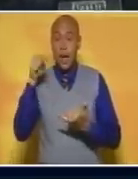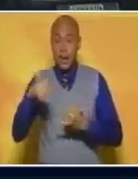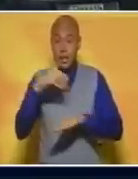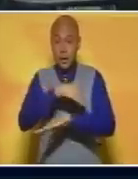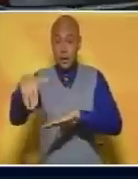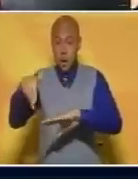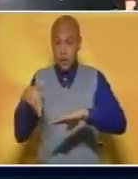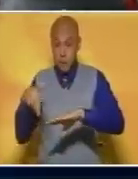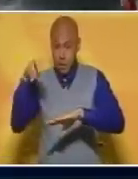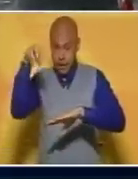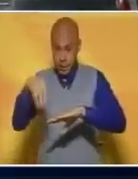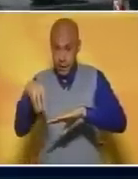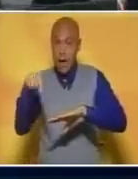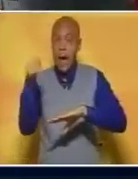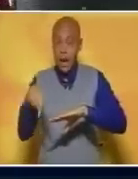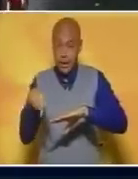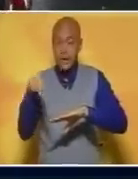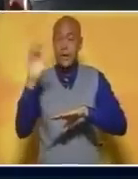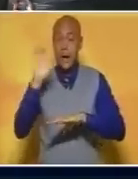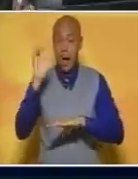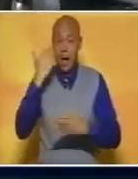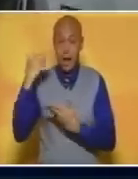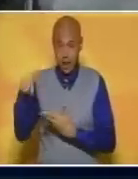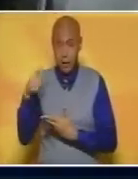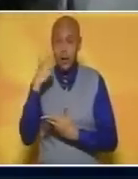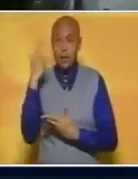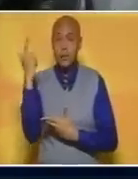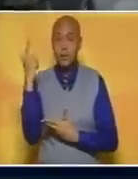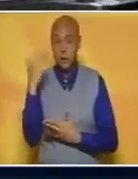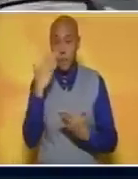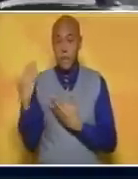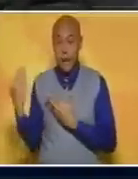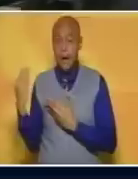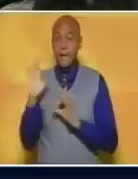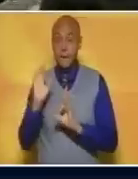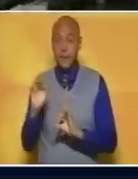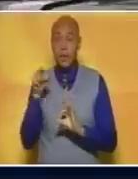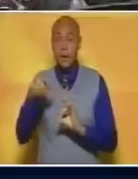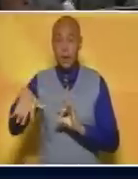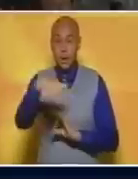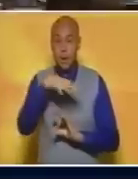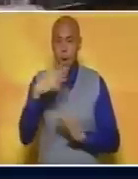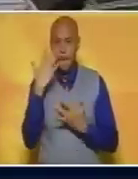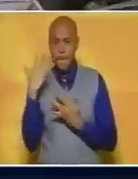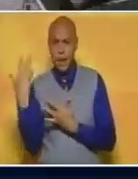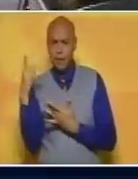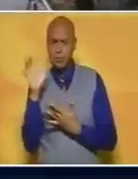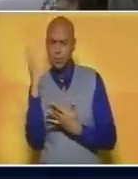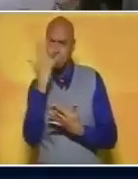Chorro de Centro de Caracas. Desde aquí, pues, se puede divisar